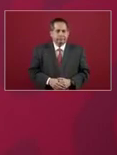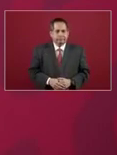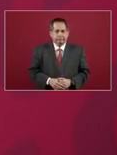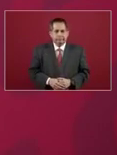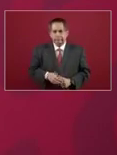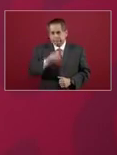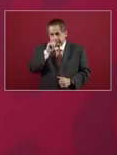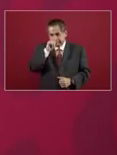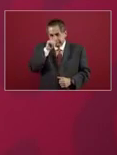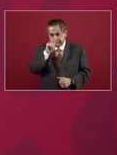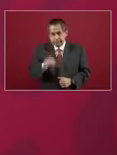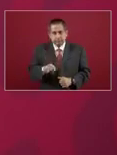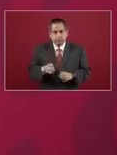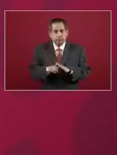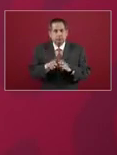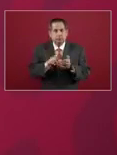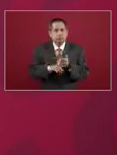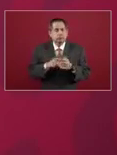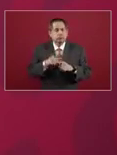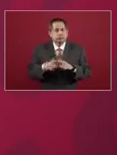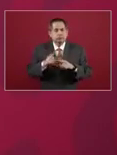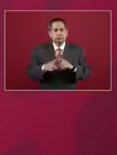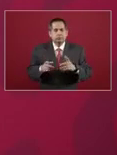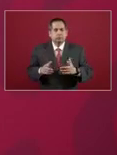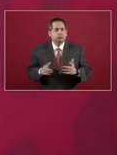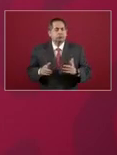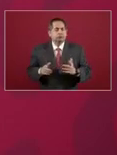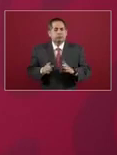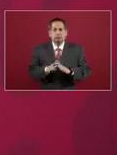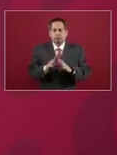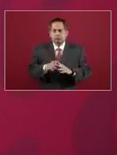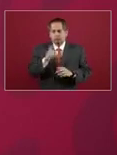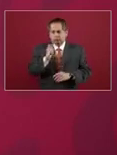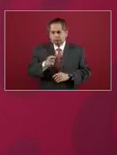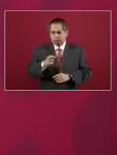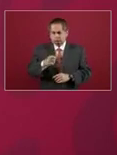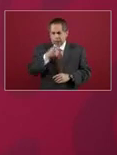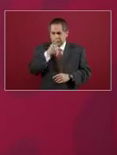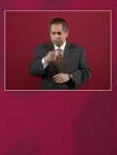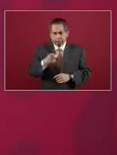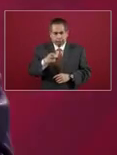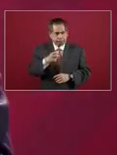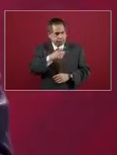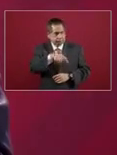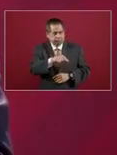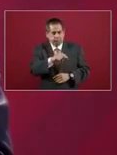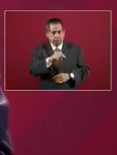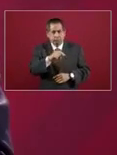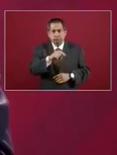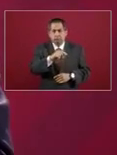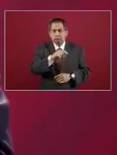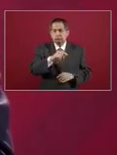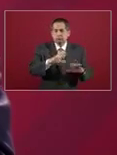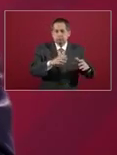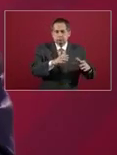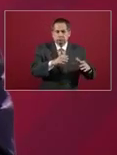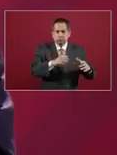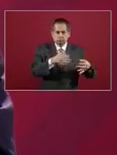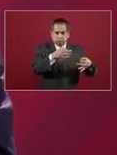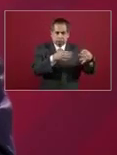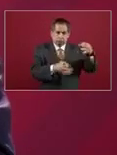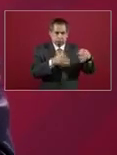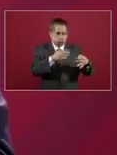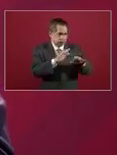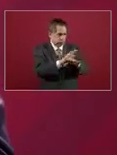Lo mismo en los cambios que se dieron en el Poder Judicial, obedecen a eso,